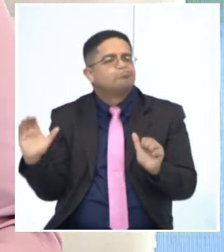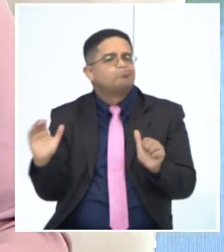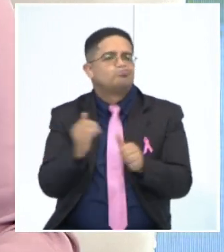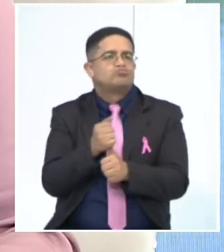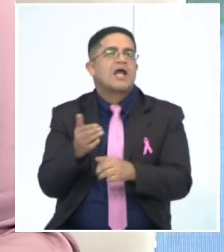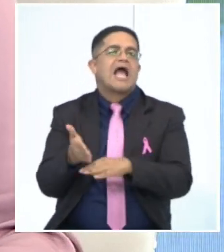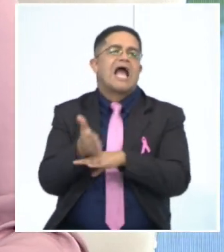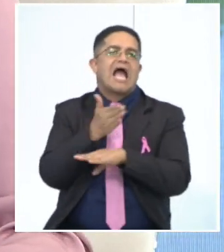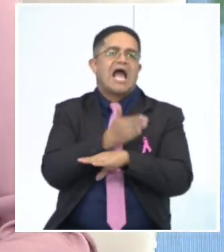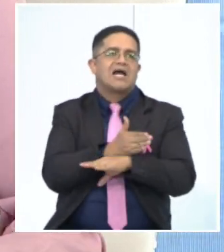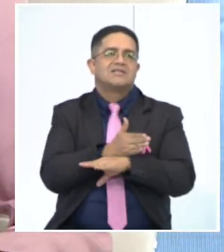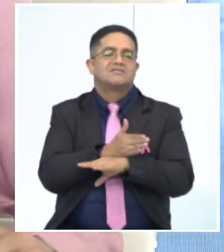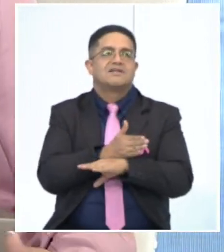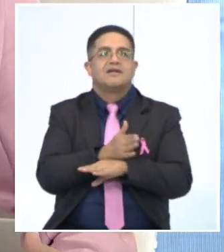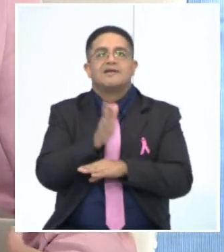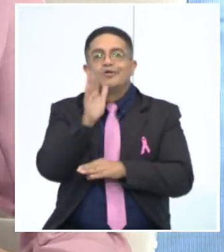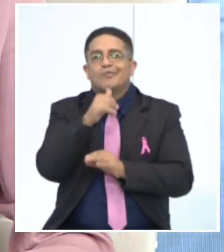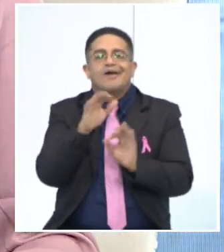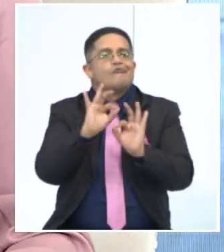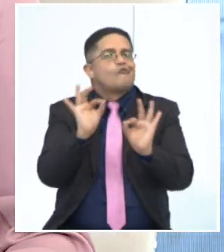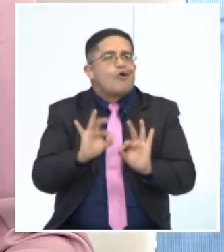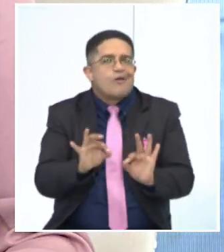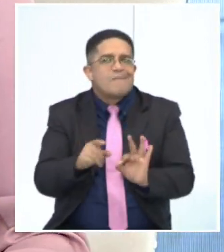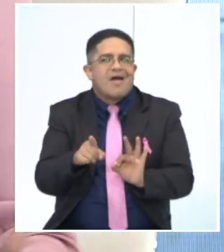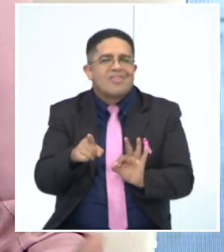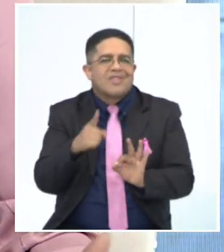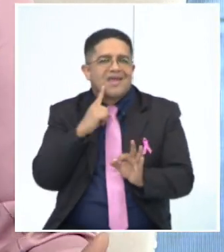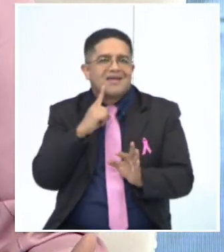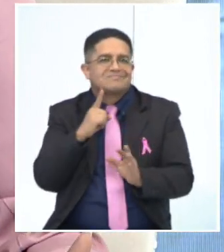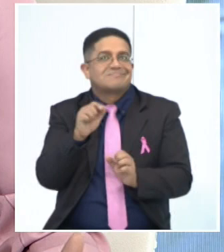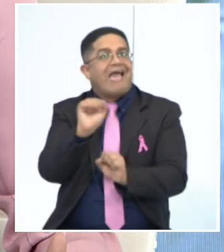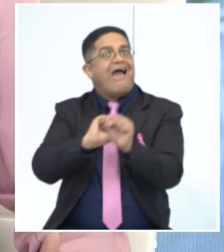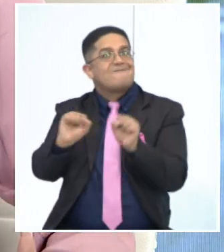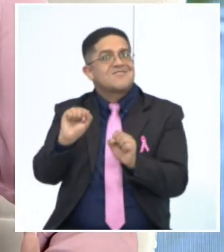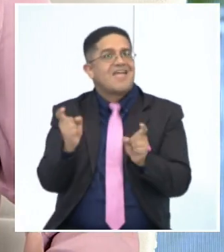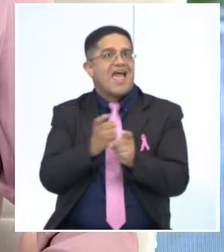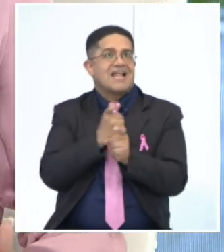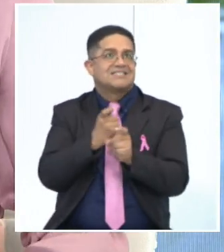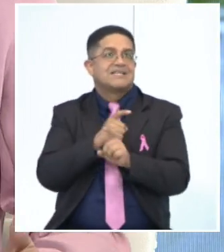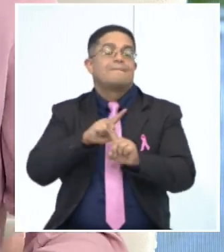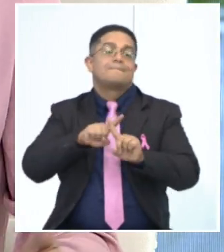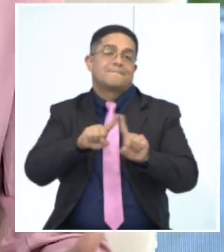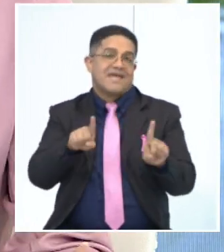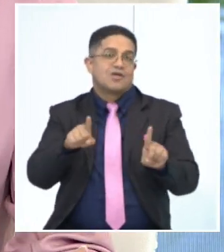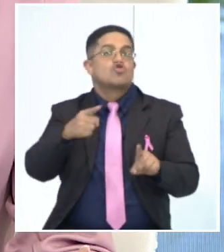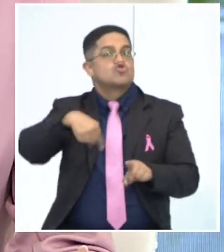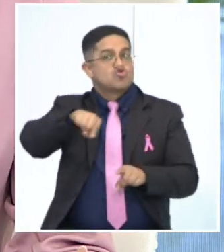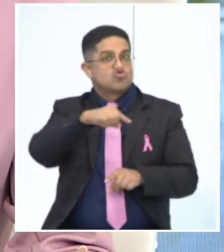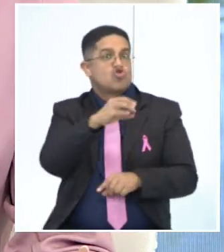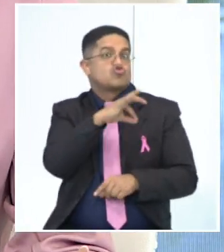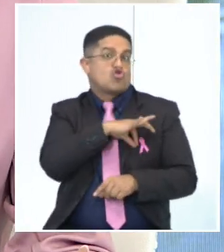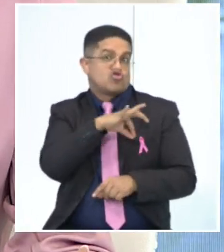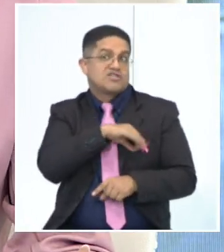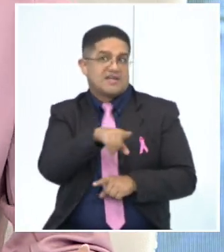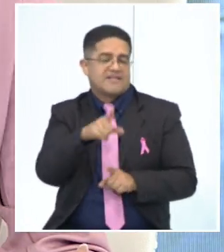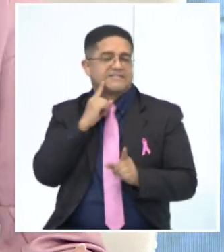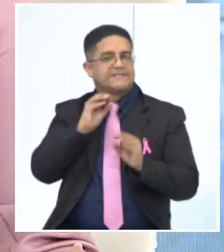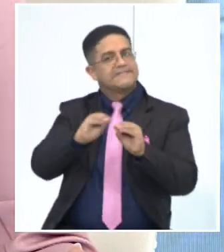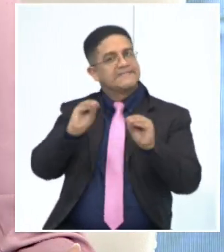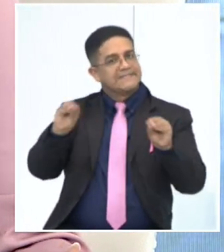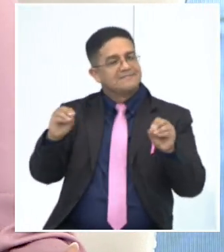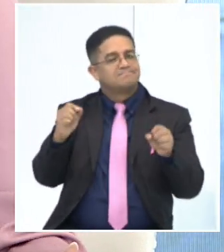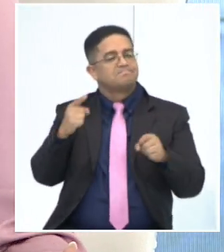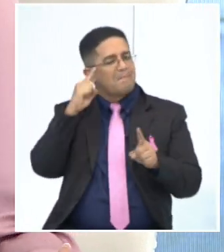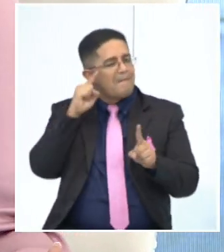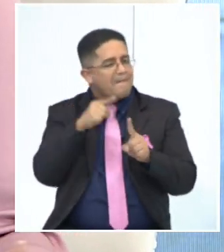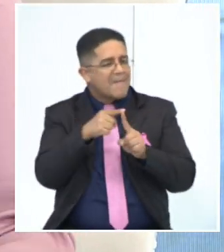oportuno. Lamentablemente no informa de que el cáncer no aparezca, pero sí poner nosotros como sociedad ese granito de arena para que el trabajo de